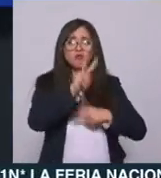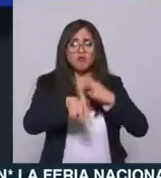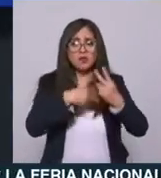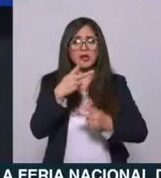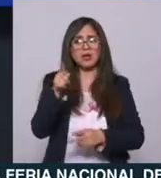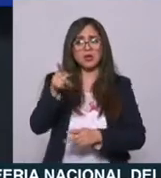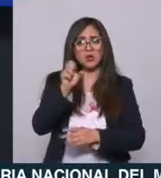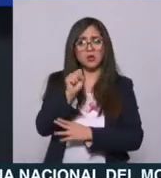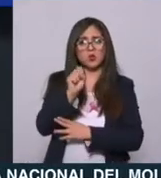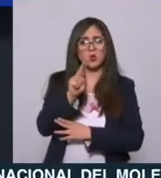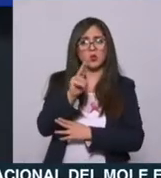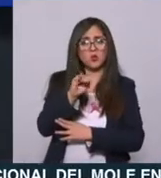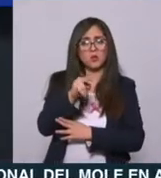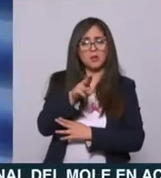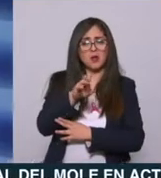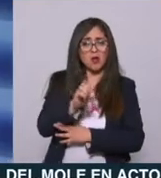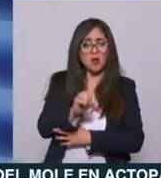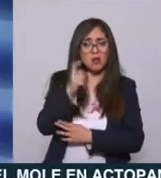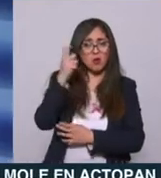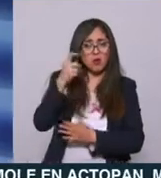no nos brindaron como